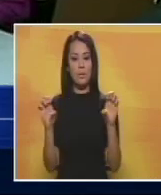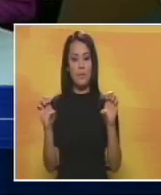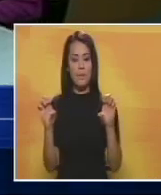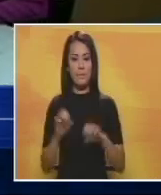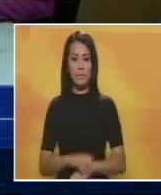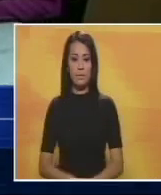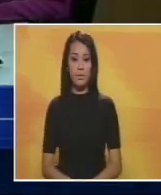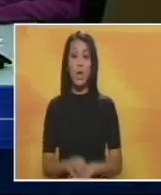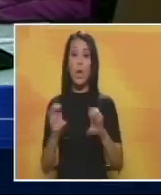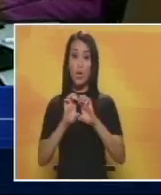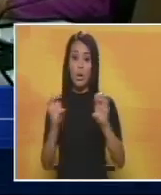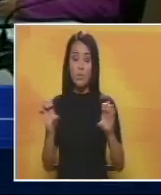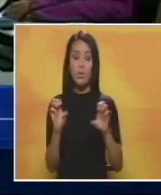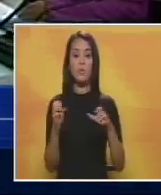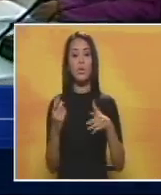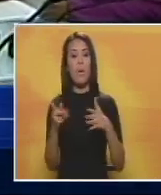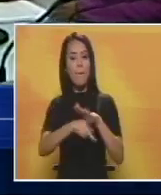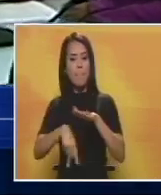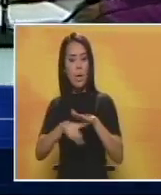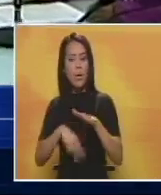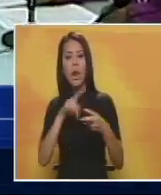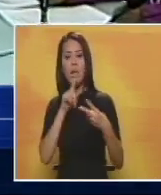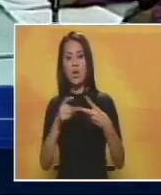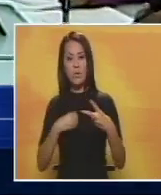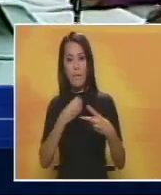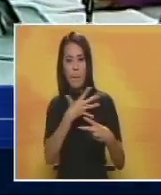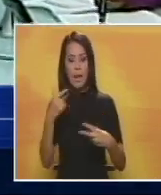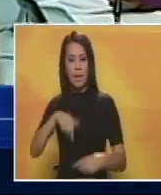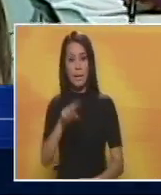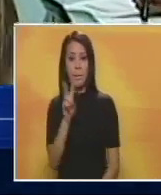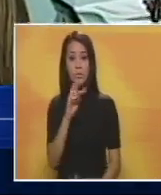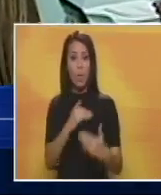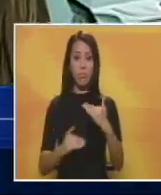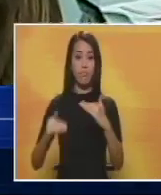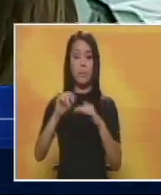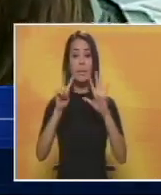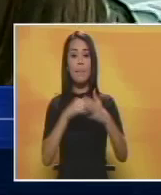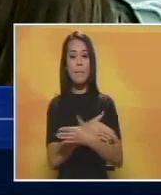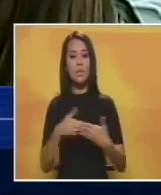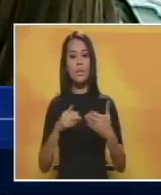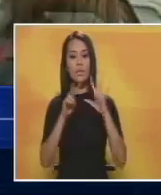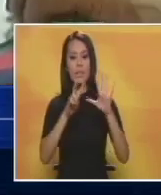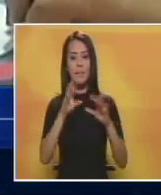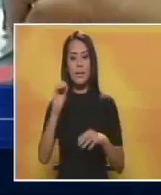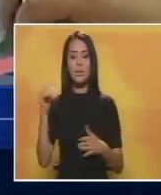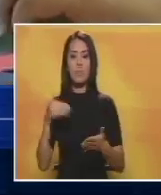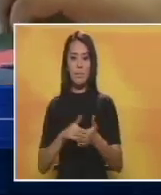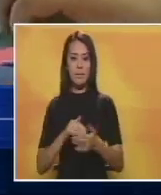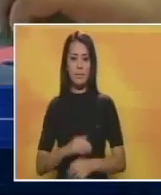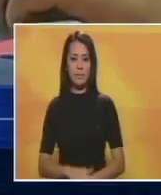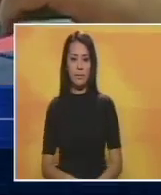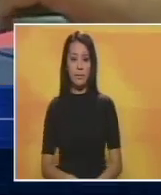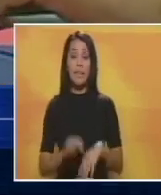tiene que ver con educación inicial, educación media en Venezuela, supera los 7.700.000. Y de esos